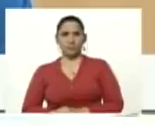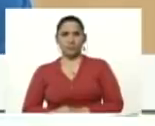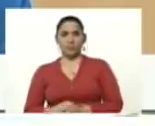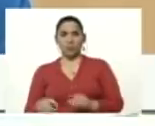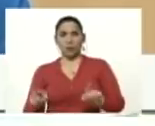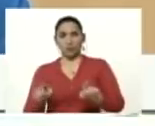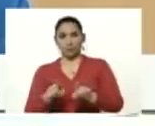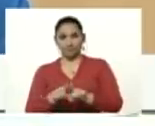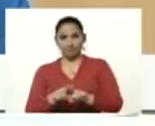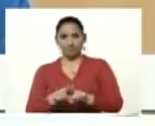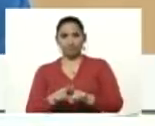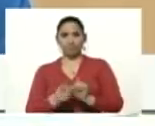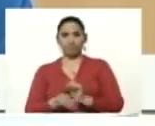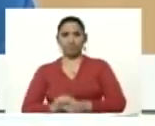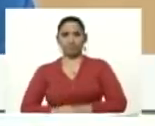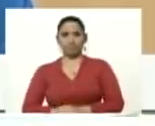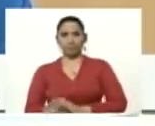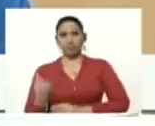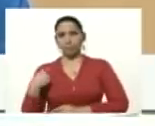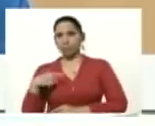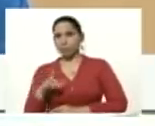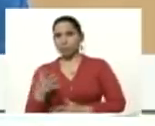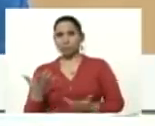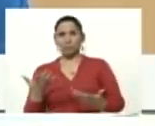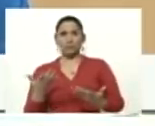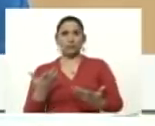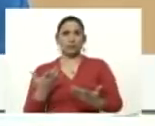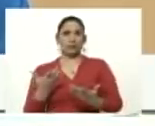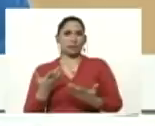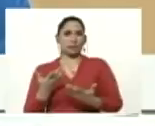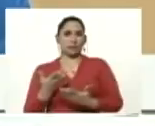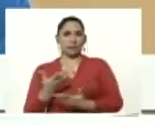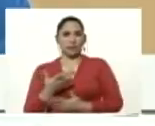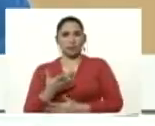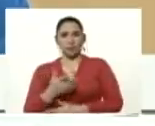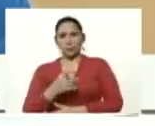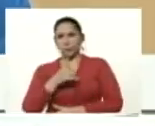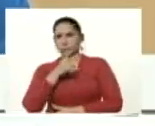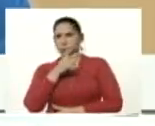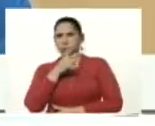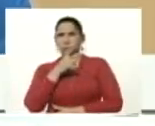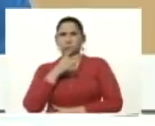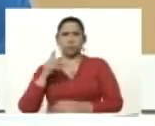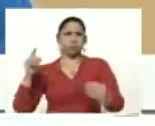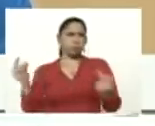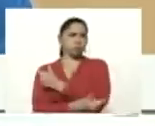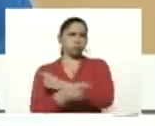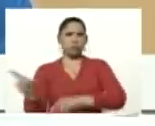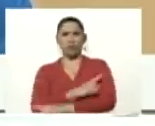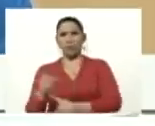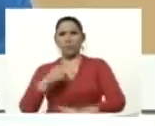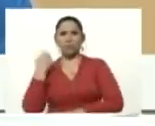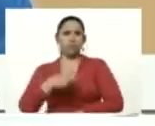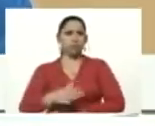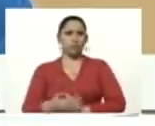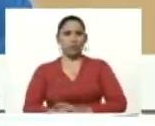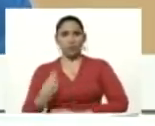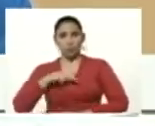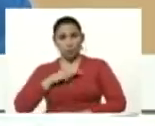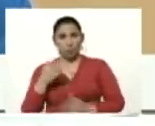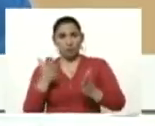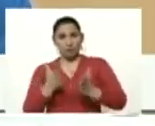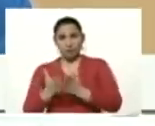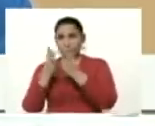Igualmente, tuvo un desenlace violento, rápido. Por eso estamos